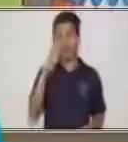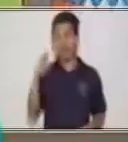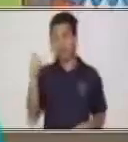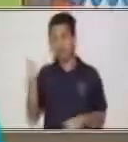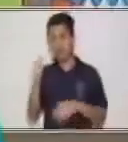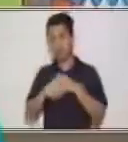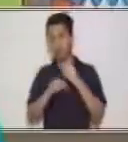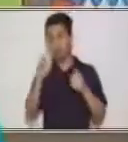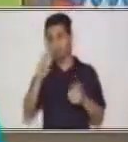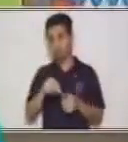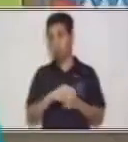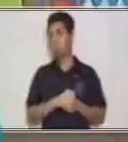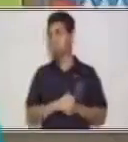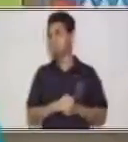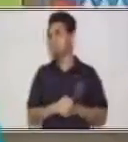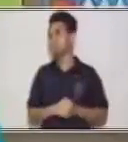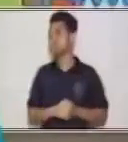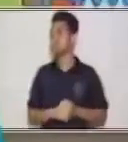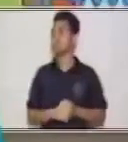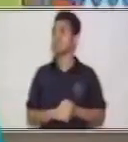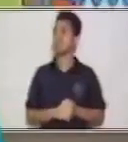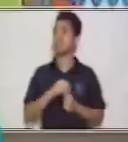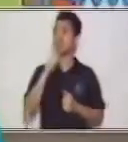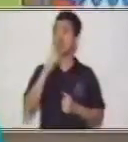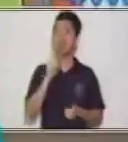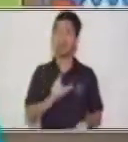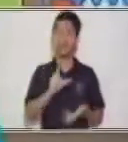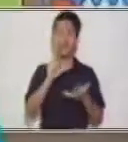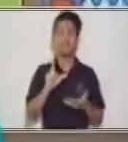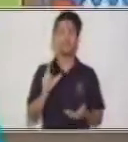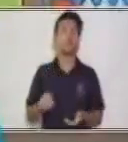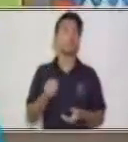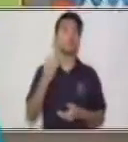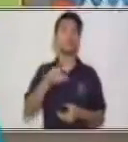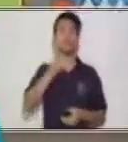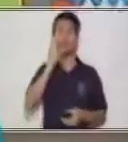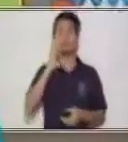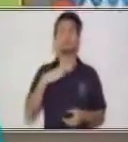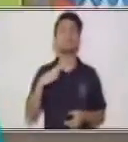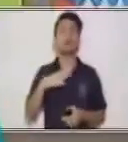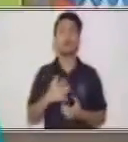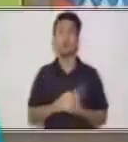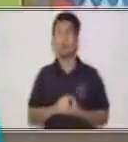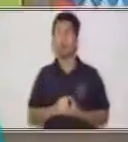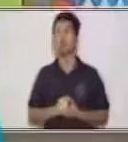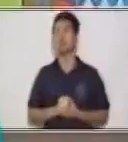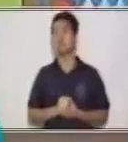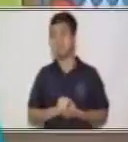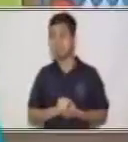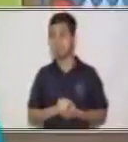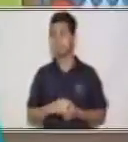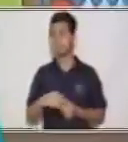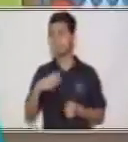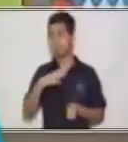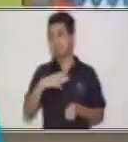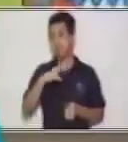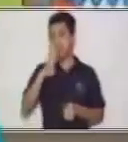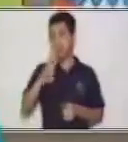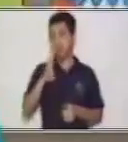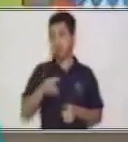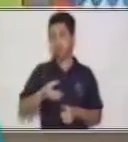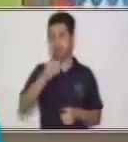ahora, 1 litro. 1 litro tiene ¿cuántos vasos? Muy bien, tiene 4